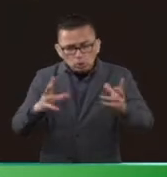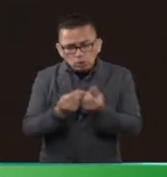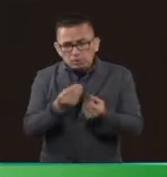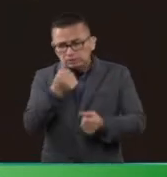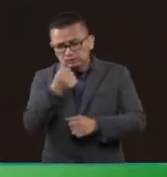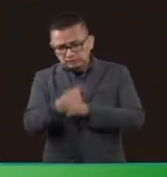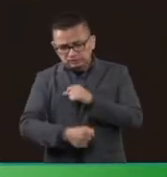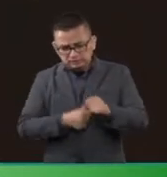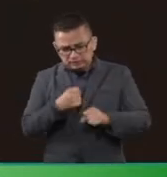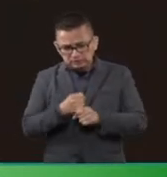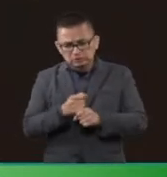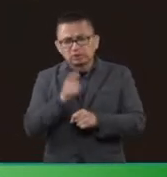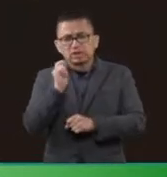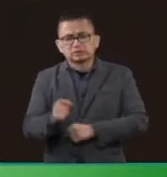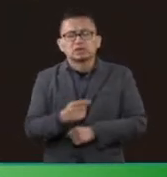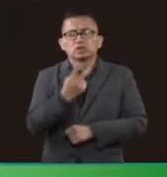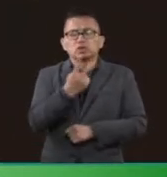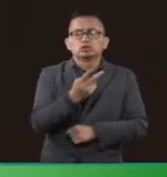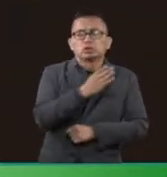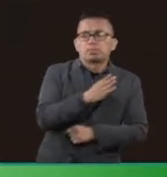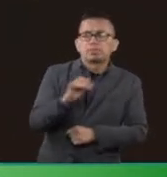2 billon